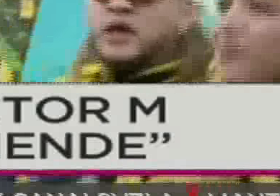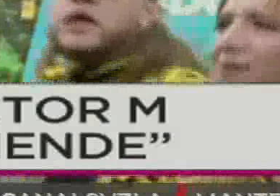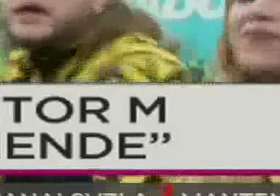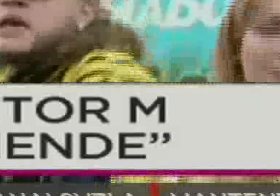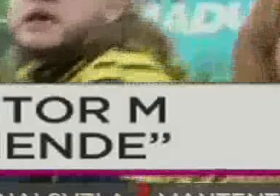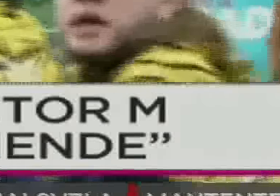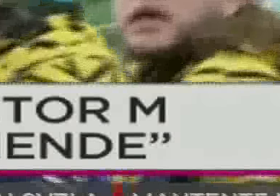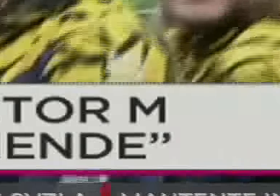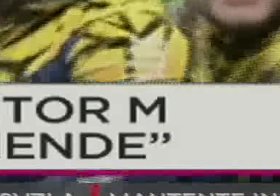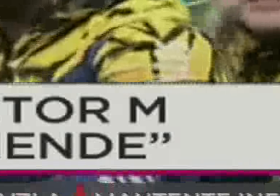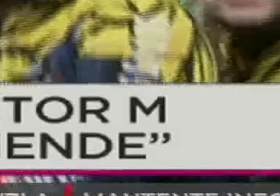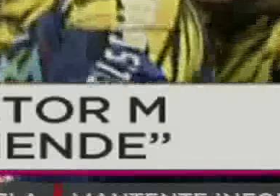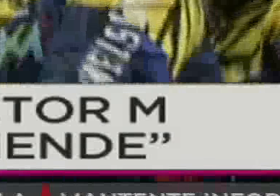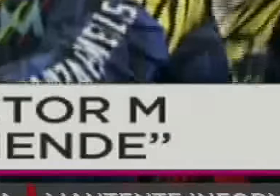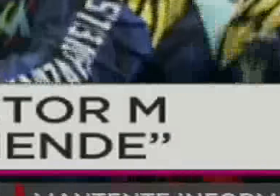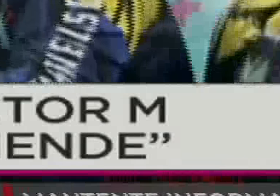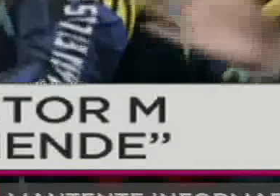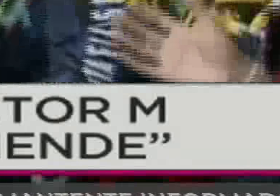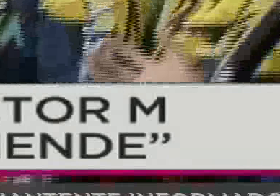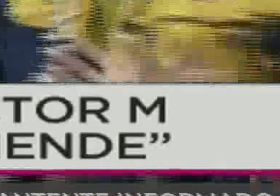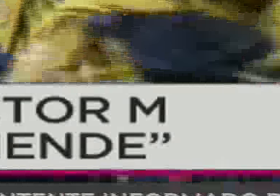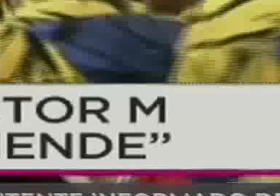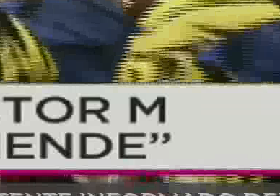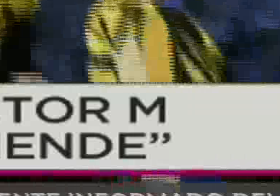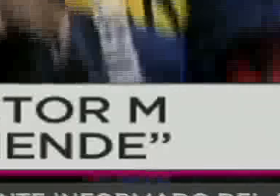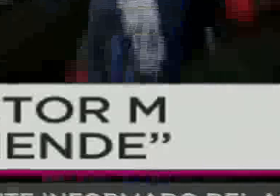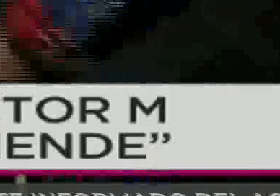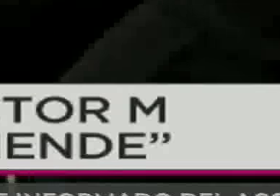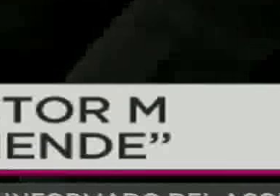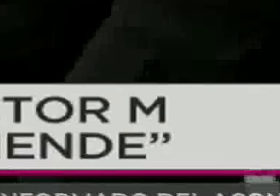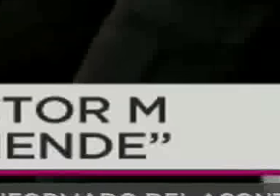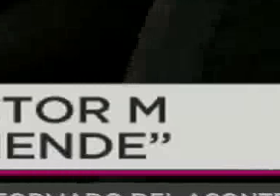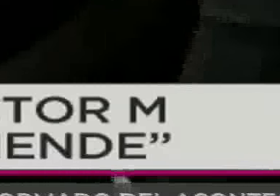de eso rápido. Un superhéroe en el medio del pánico.